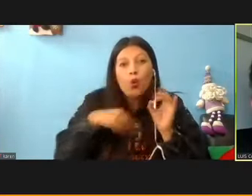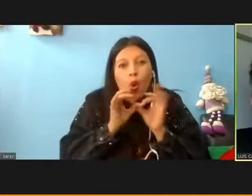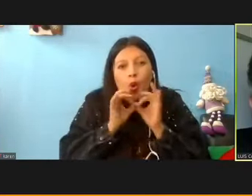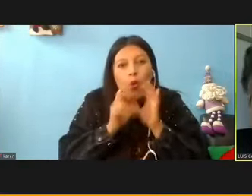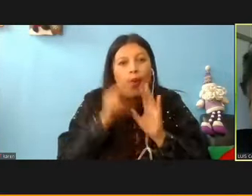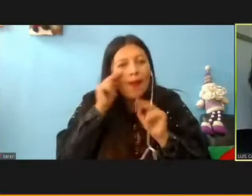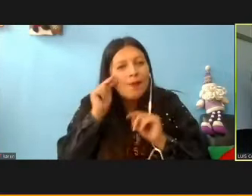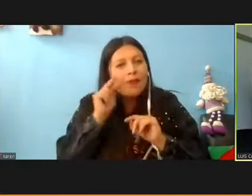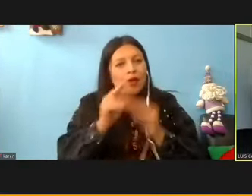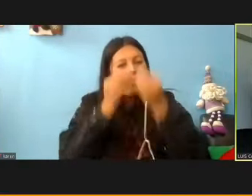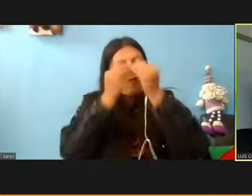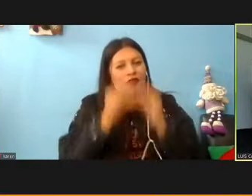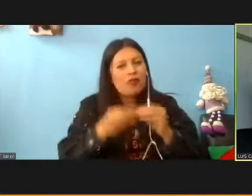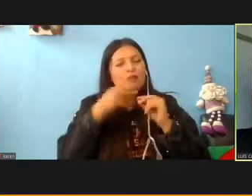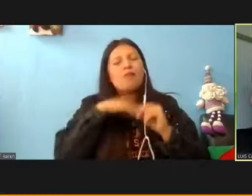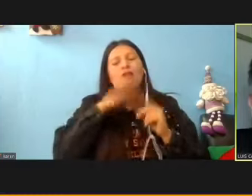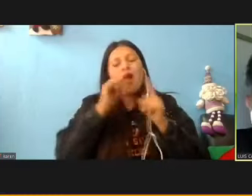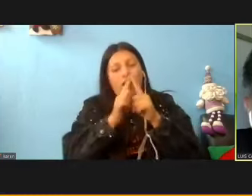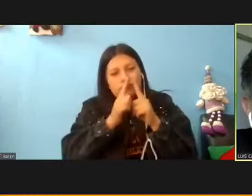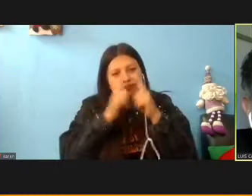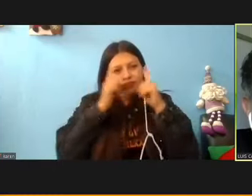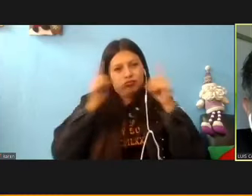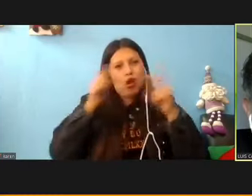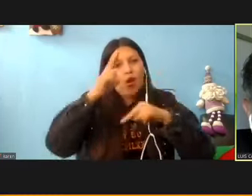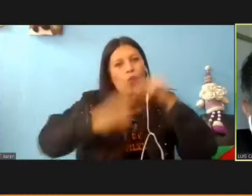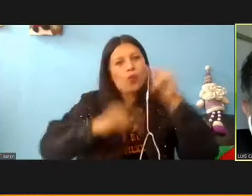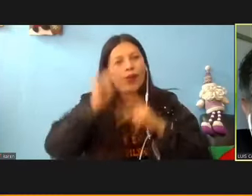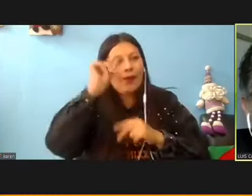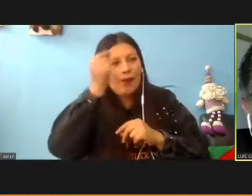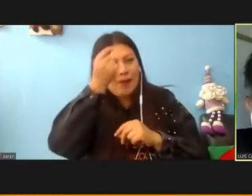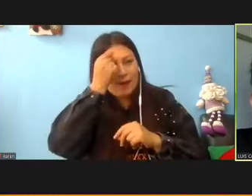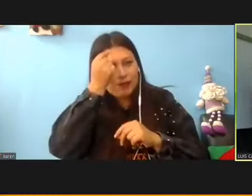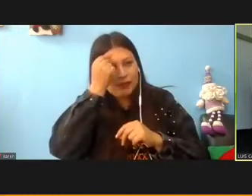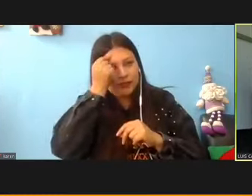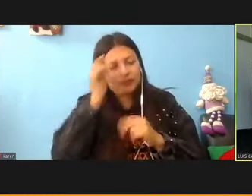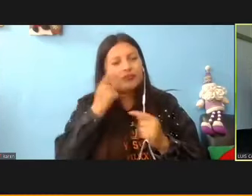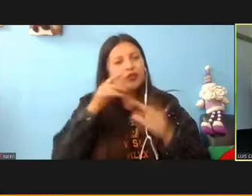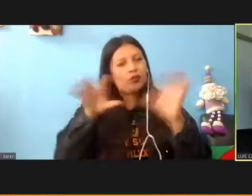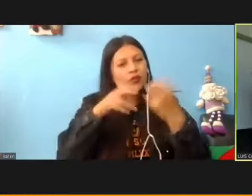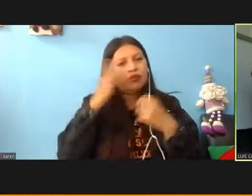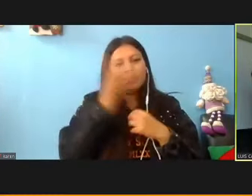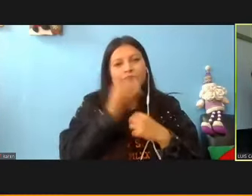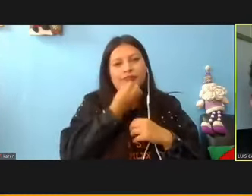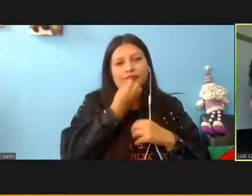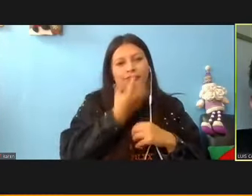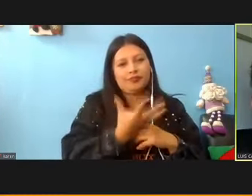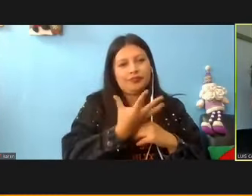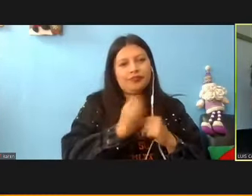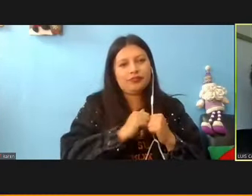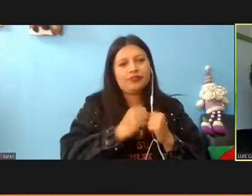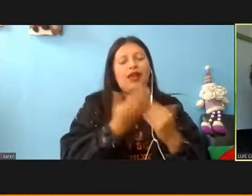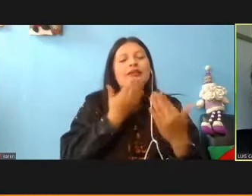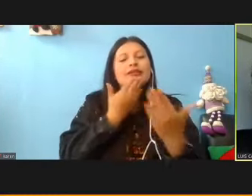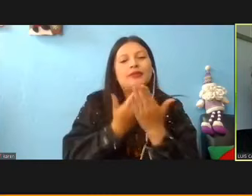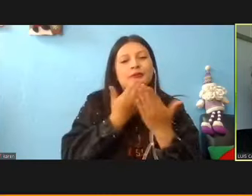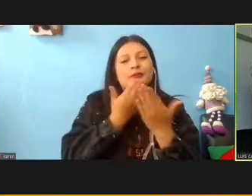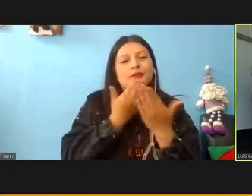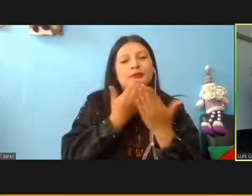una dimensión muy amplia de esta construcción de memorias y fue un ejercicio muy bello que agradezco a todos